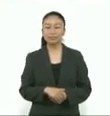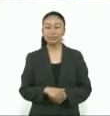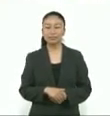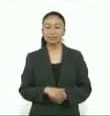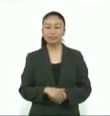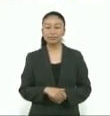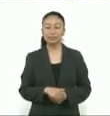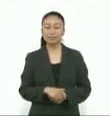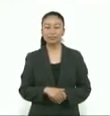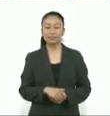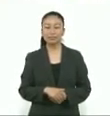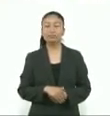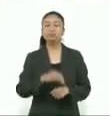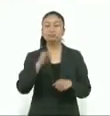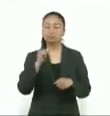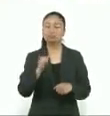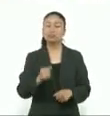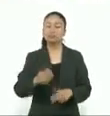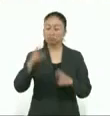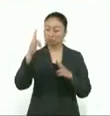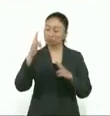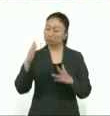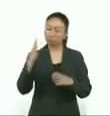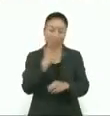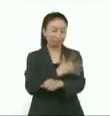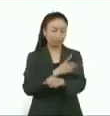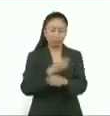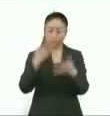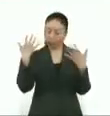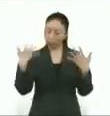¡Así es un honor!